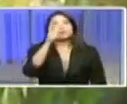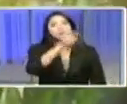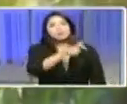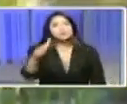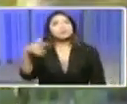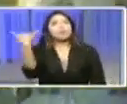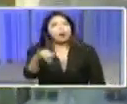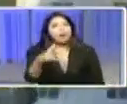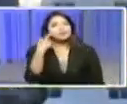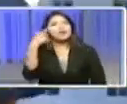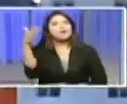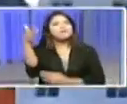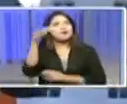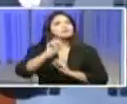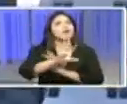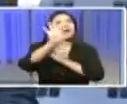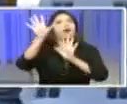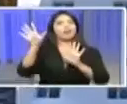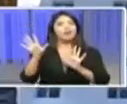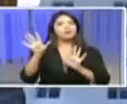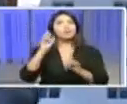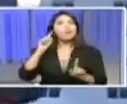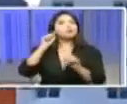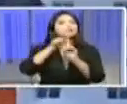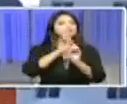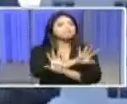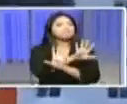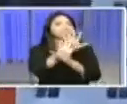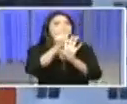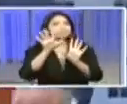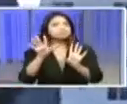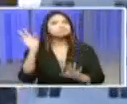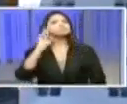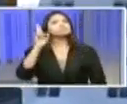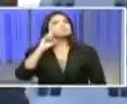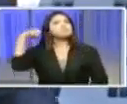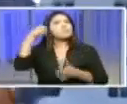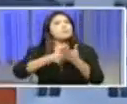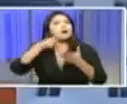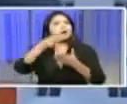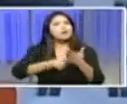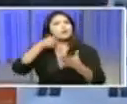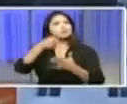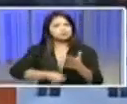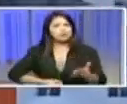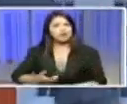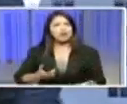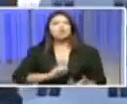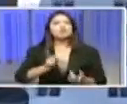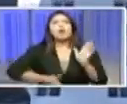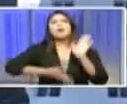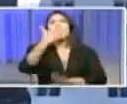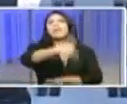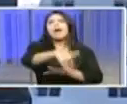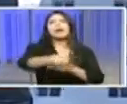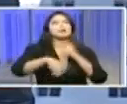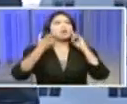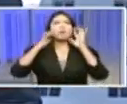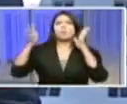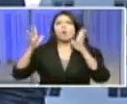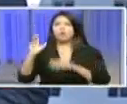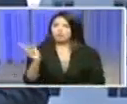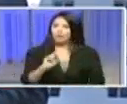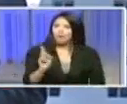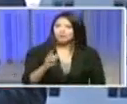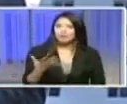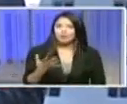una bandera, tiene una causa, tiene una razón para luchar, no sale a lo loco a la calle, no sale